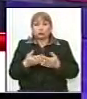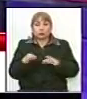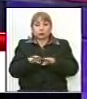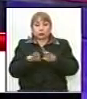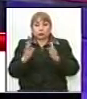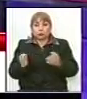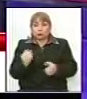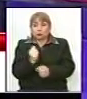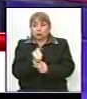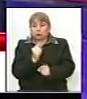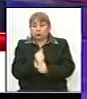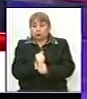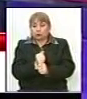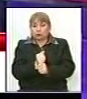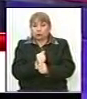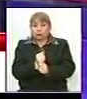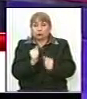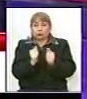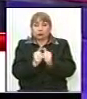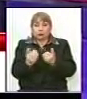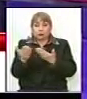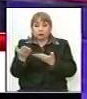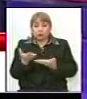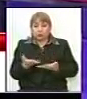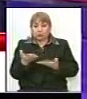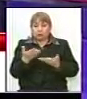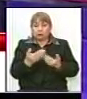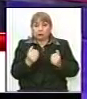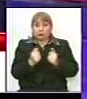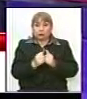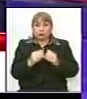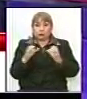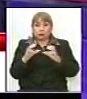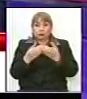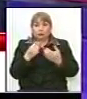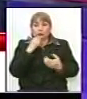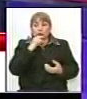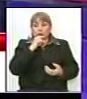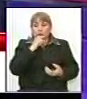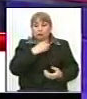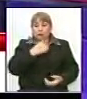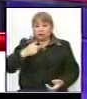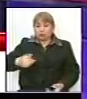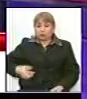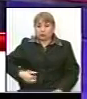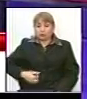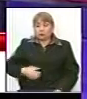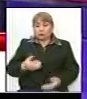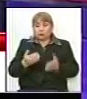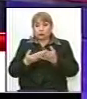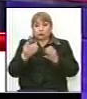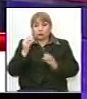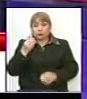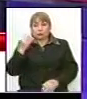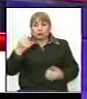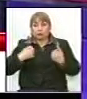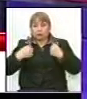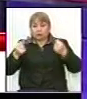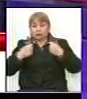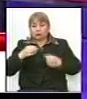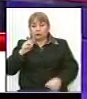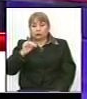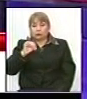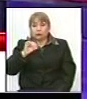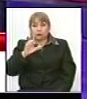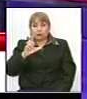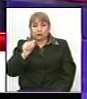de trabajo convocada por la congresista y presidenta de la Comisión de Educación, Juventud y Deporte, Milagros